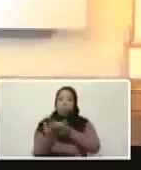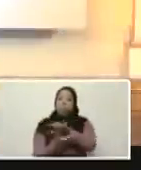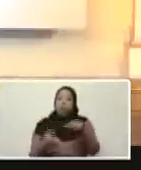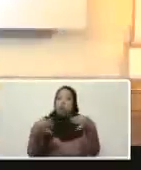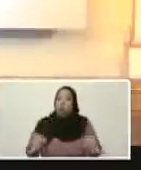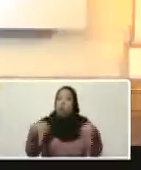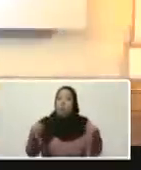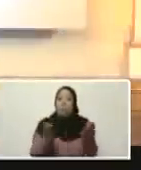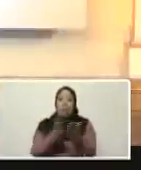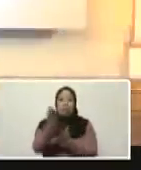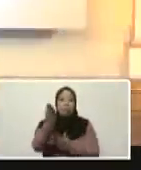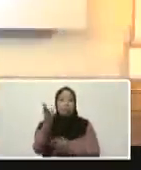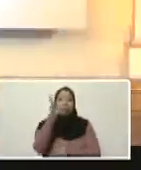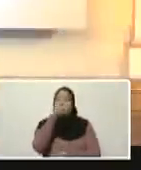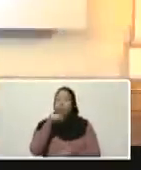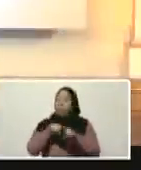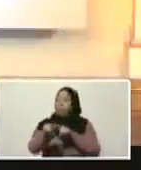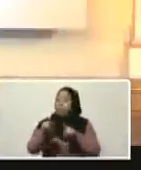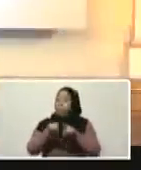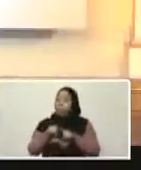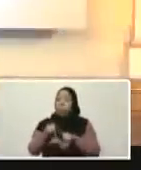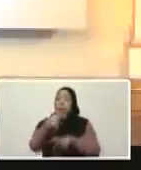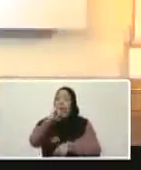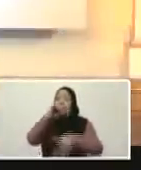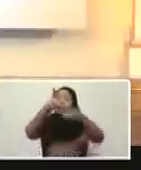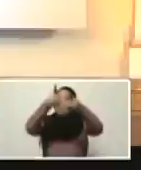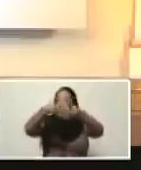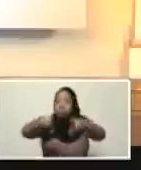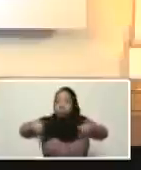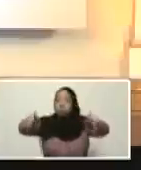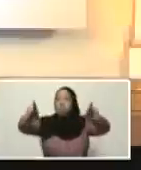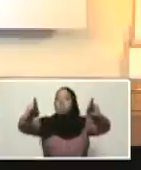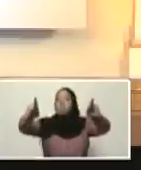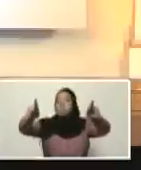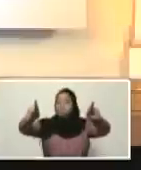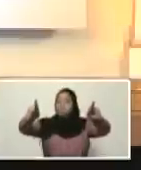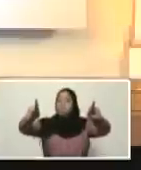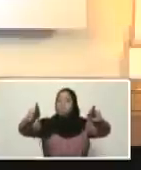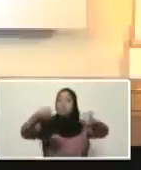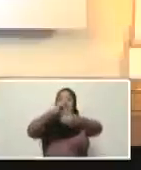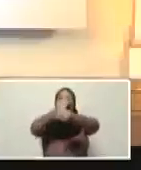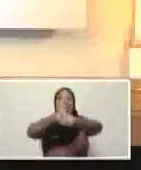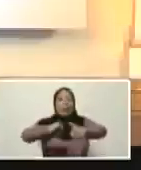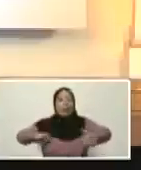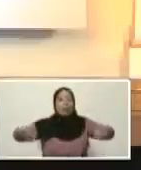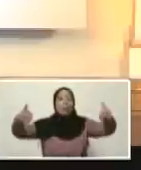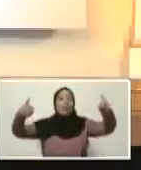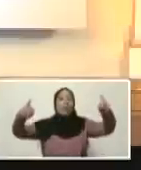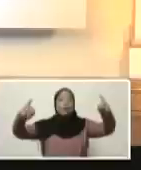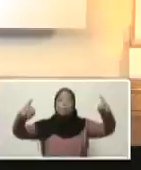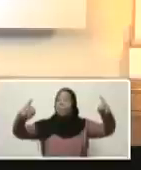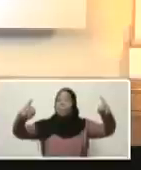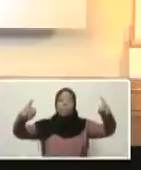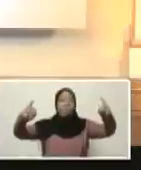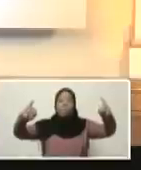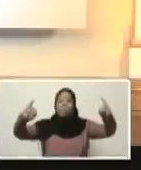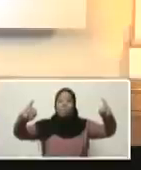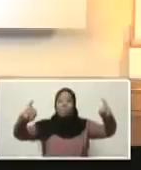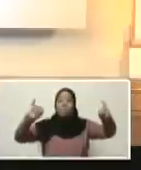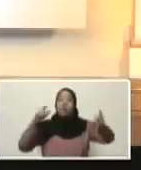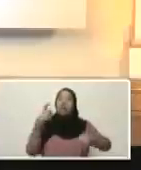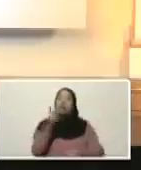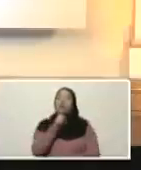siempre. Intrigas, divisiones. Por eso la independencia no es y nunca ha